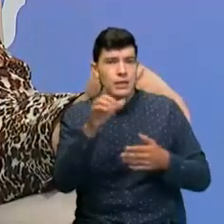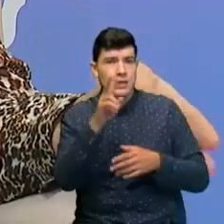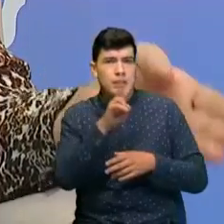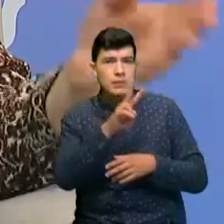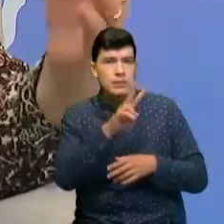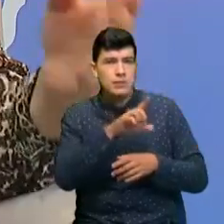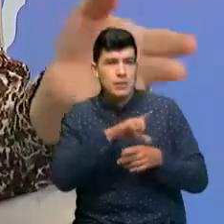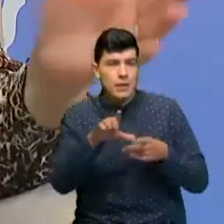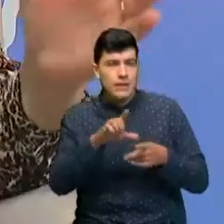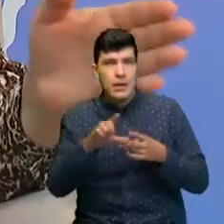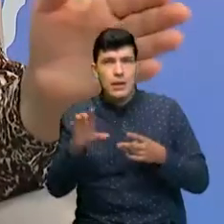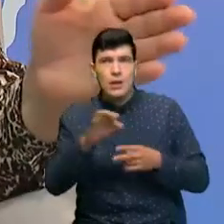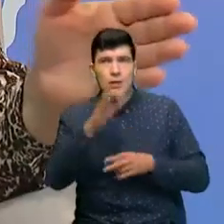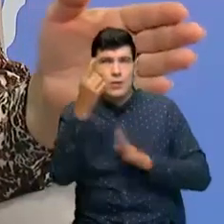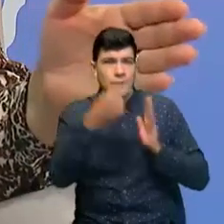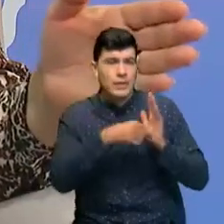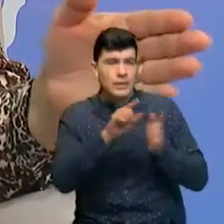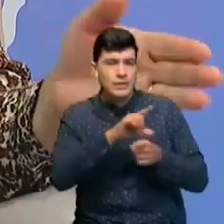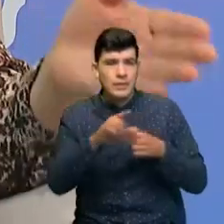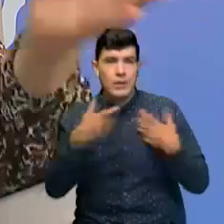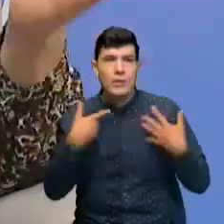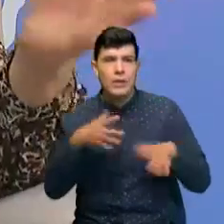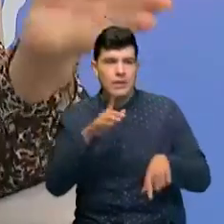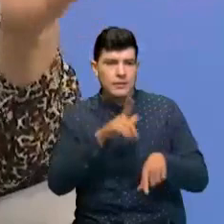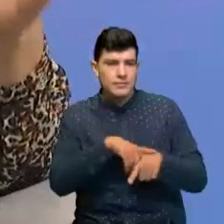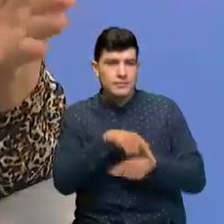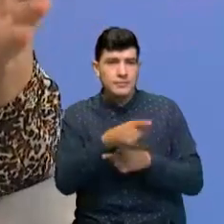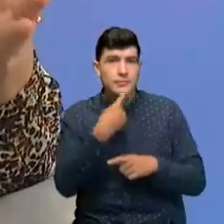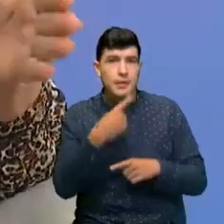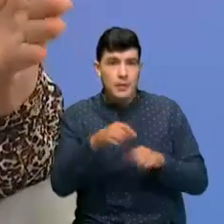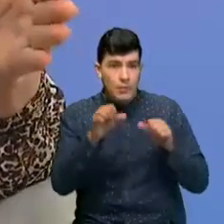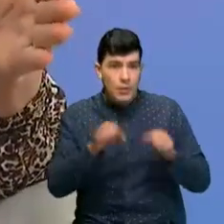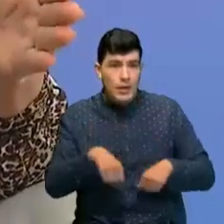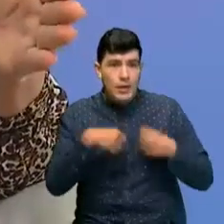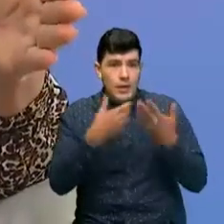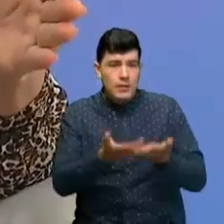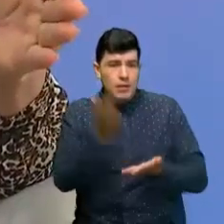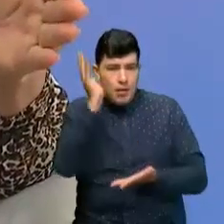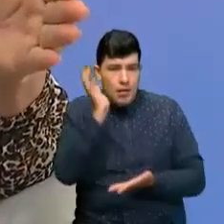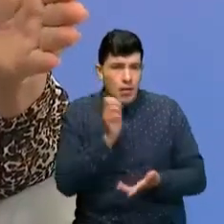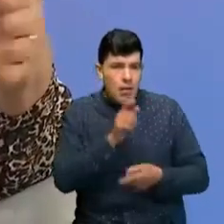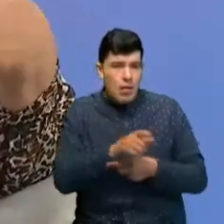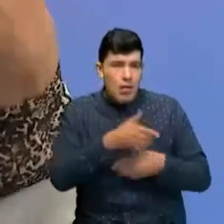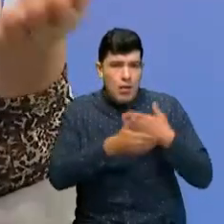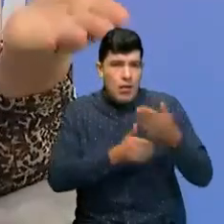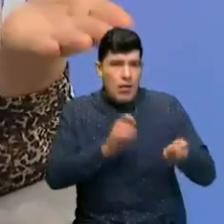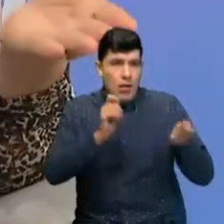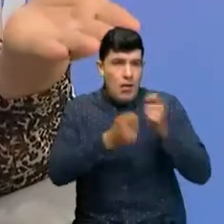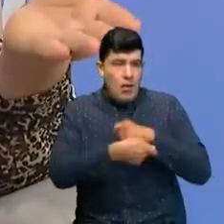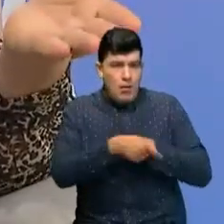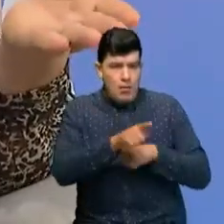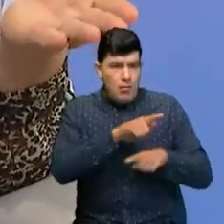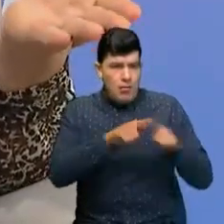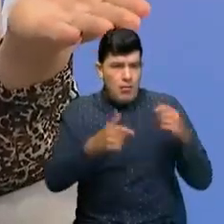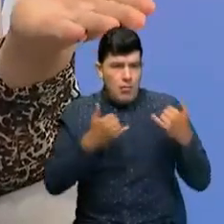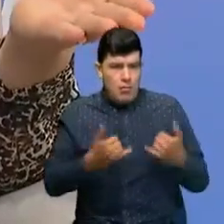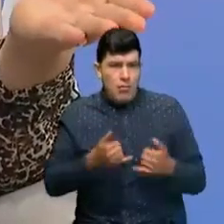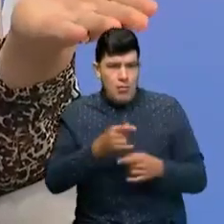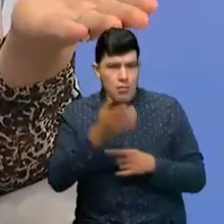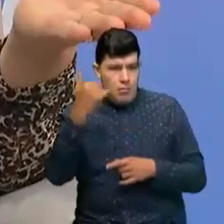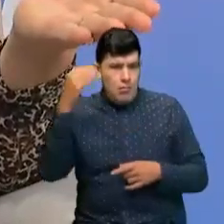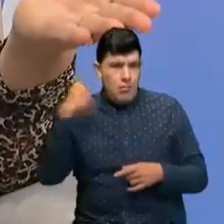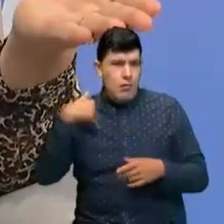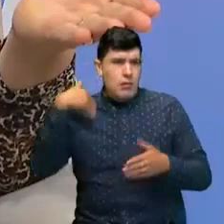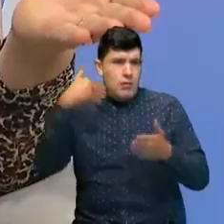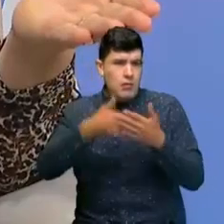de cumplir la edad o 1.000 semanas en cualquier tiempo, es decir, para que se pensione con régimen de transición. Y este régimen tuvo su